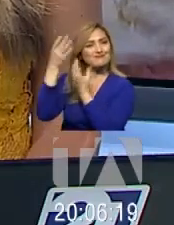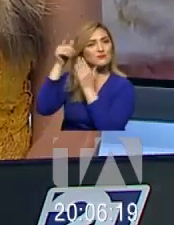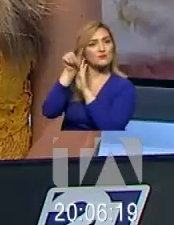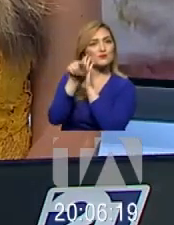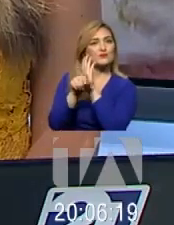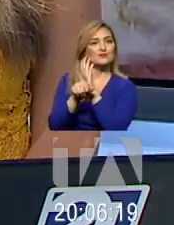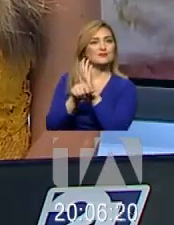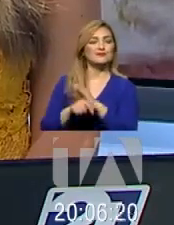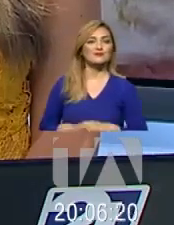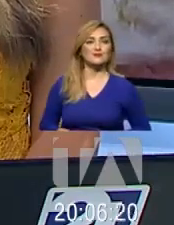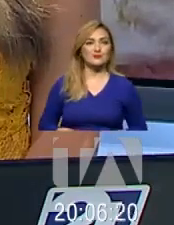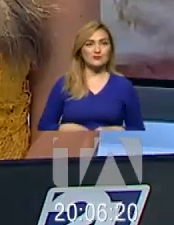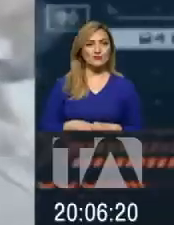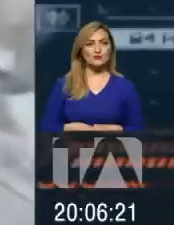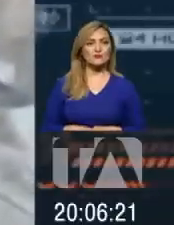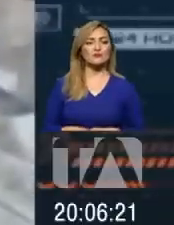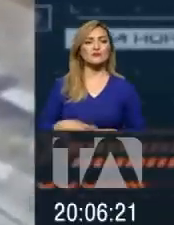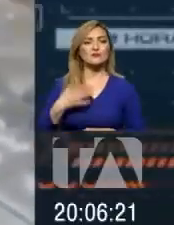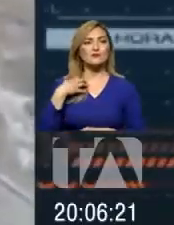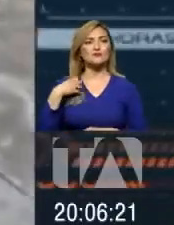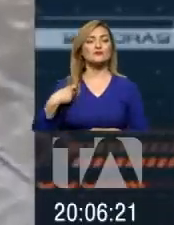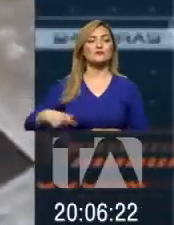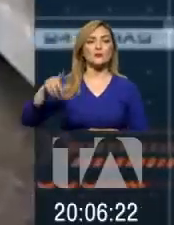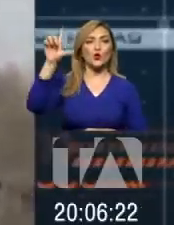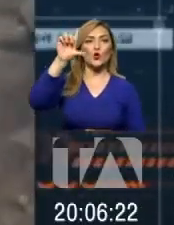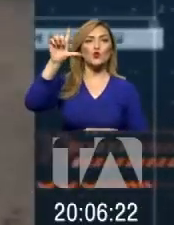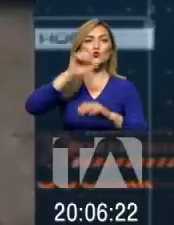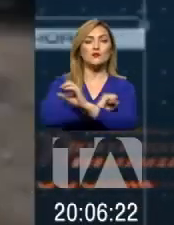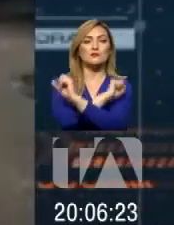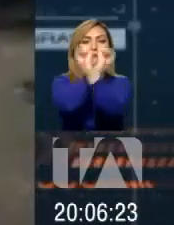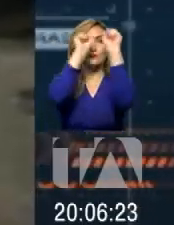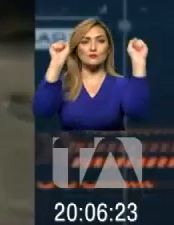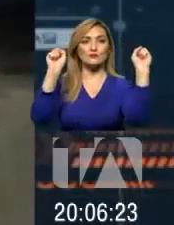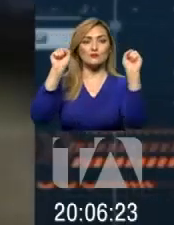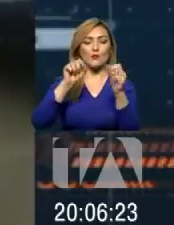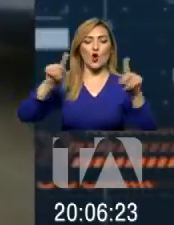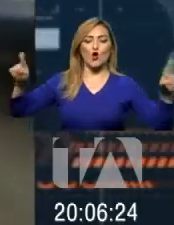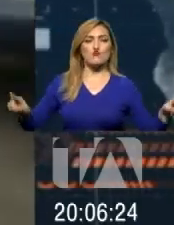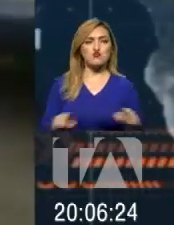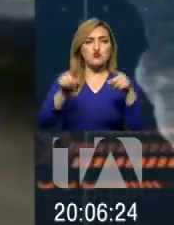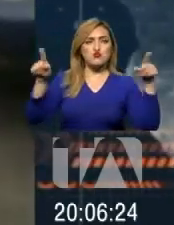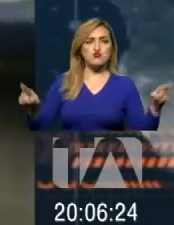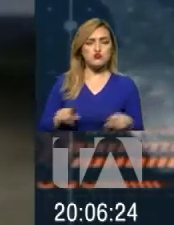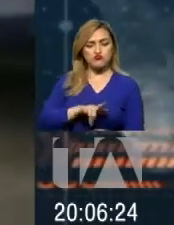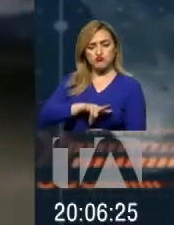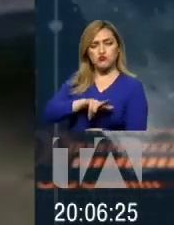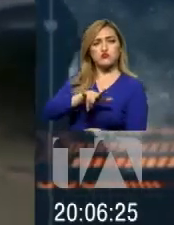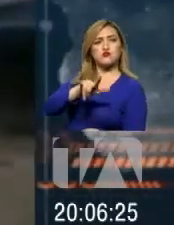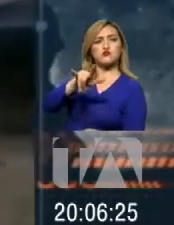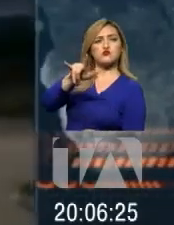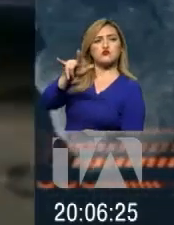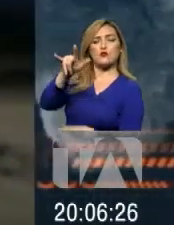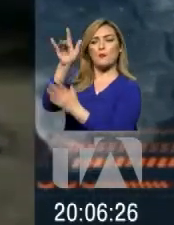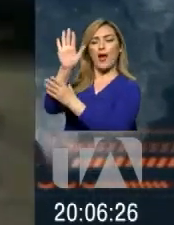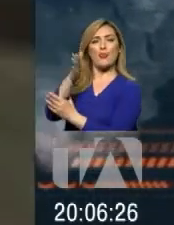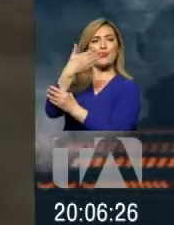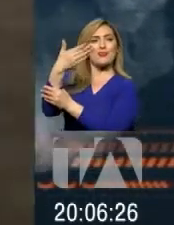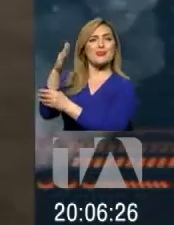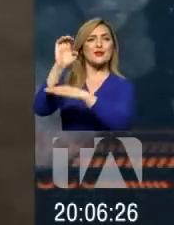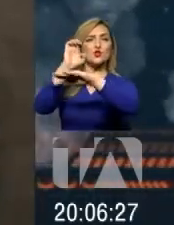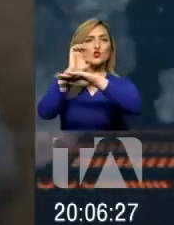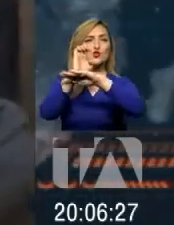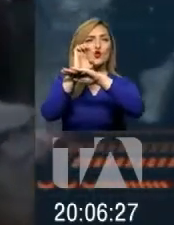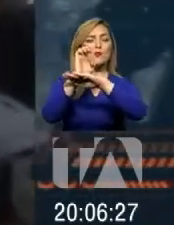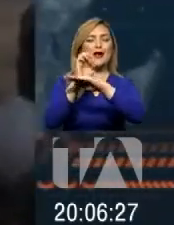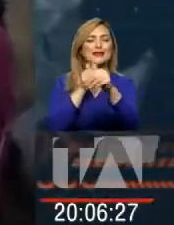los detalles. Ocurrió ese lunes por la mañana. Una avioneta de bandera ecuatoriana se estrelló en Zarumilla, territorio peruano,